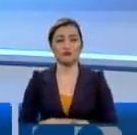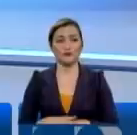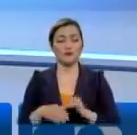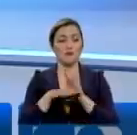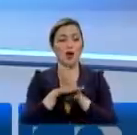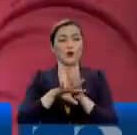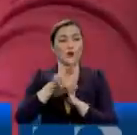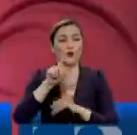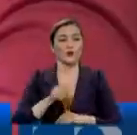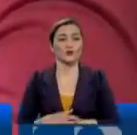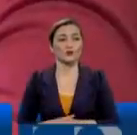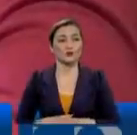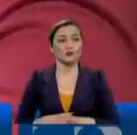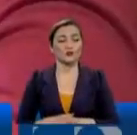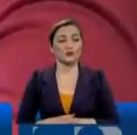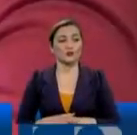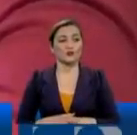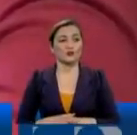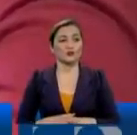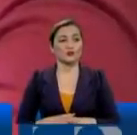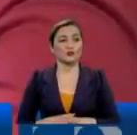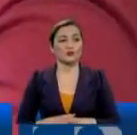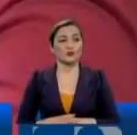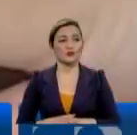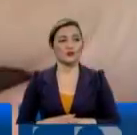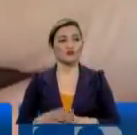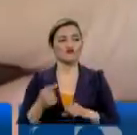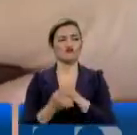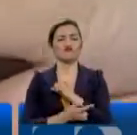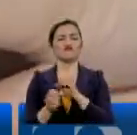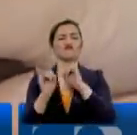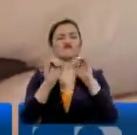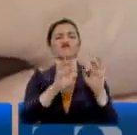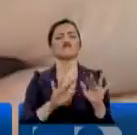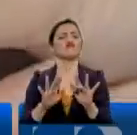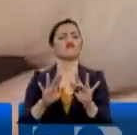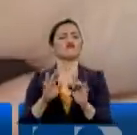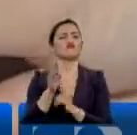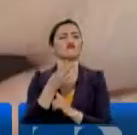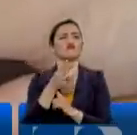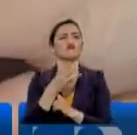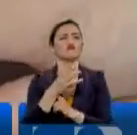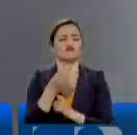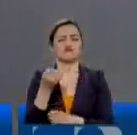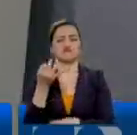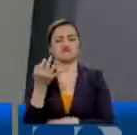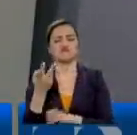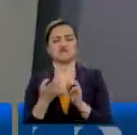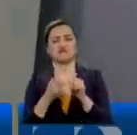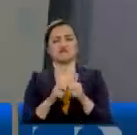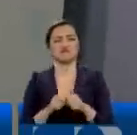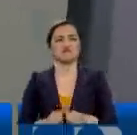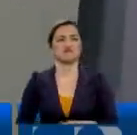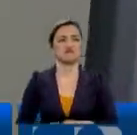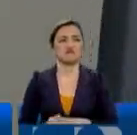cuentas bancarias. Al hablar de delitos informáticos, hoy en día es hablar de un sinnúmero de variantes, y como